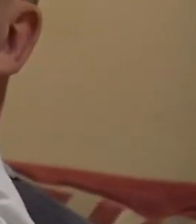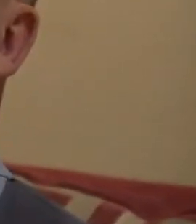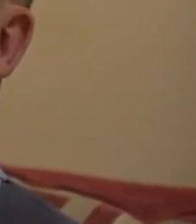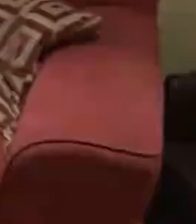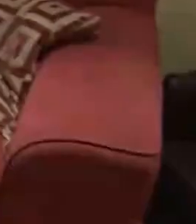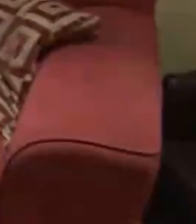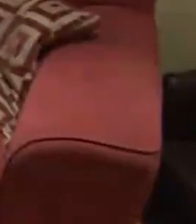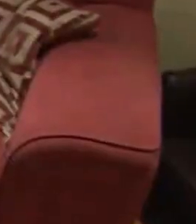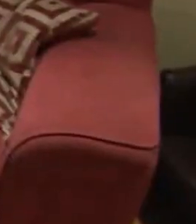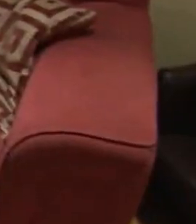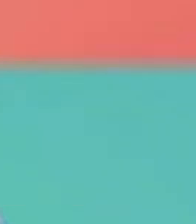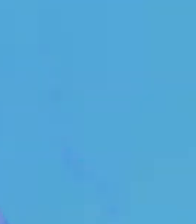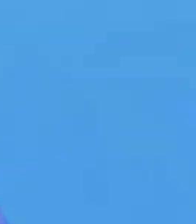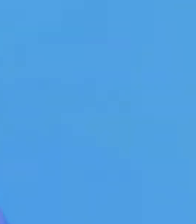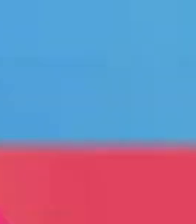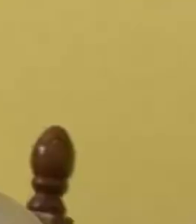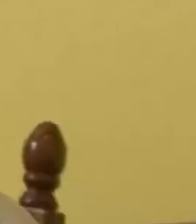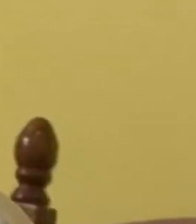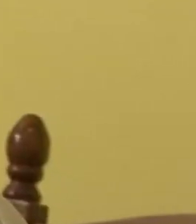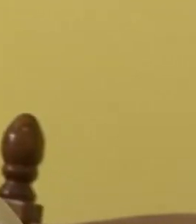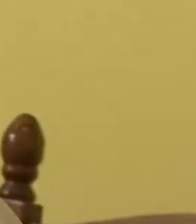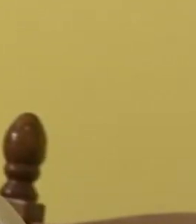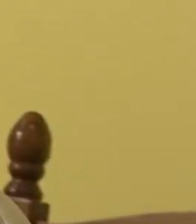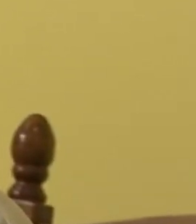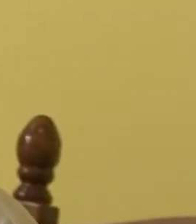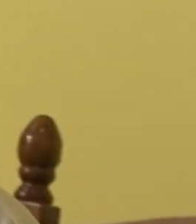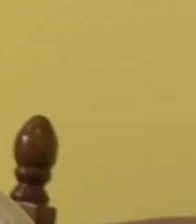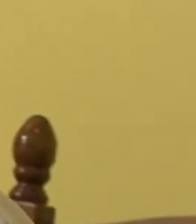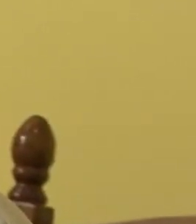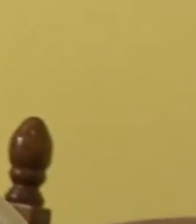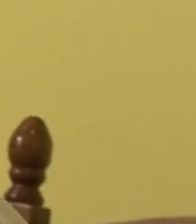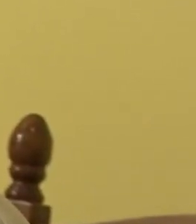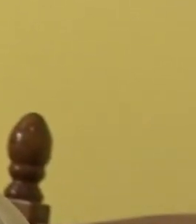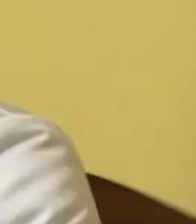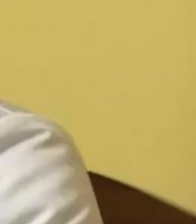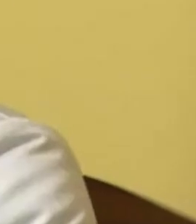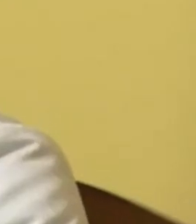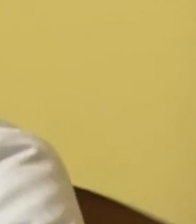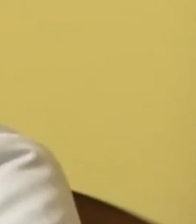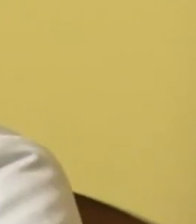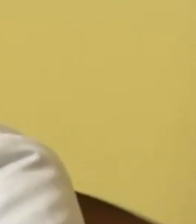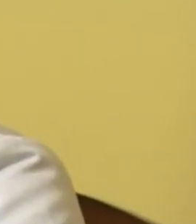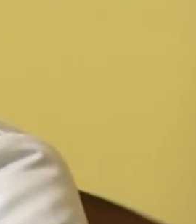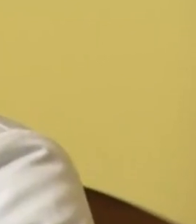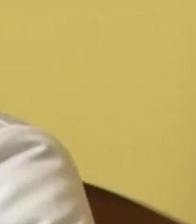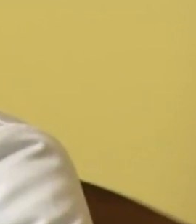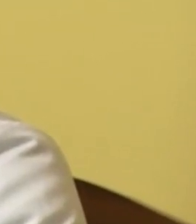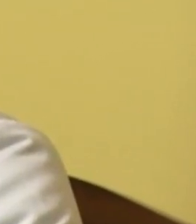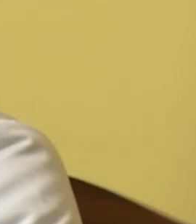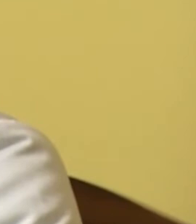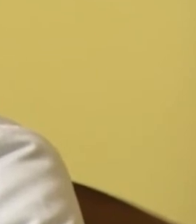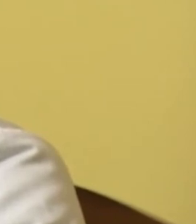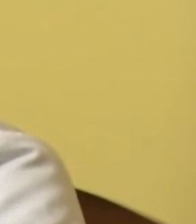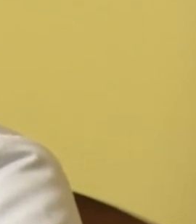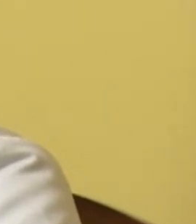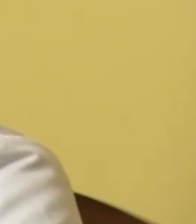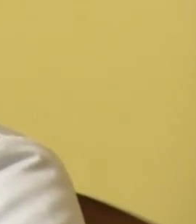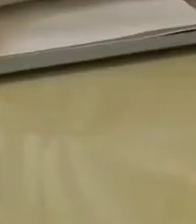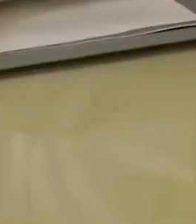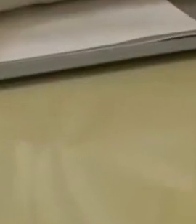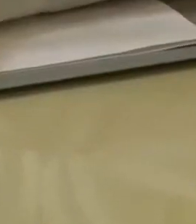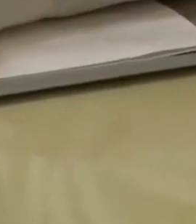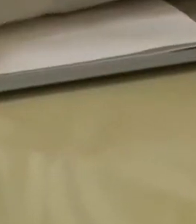problemática e inspiración. Hace poco me diagnosticaron presión arterial alta, lo cual me preocupa porque mi padre